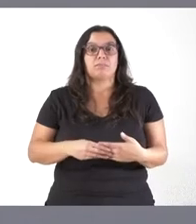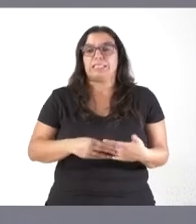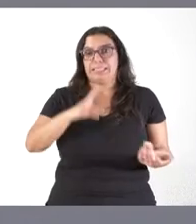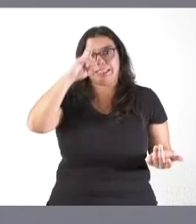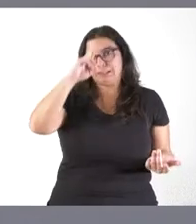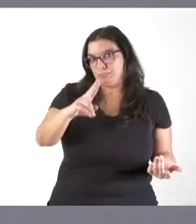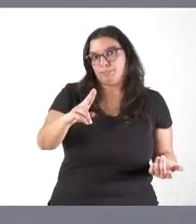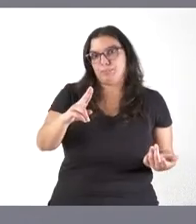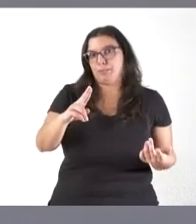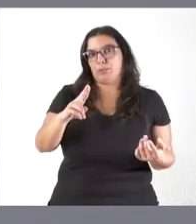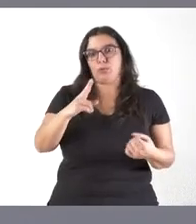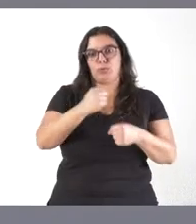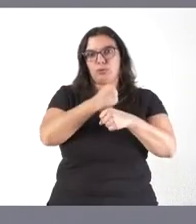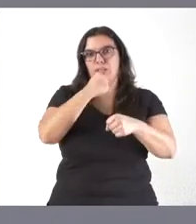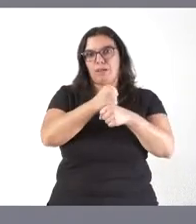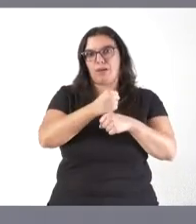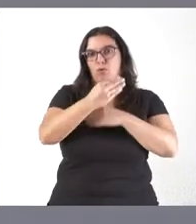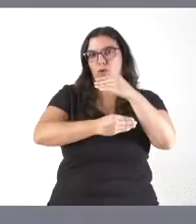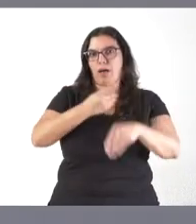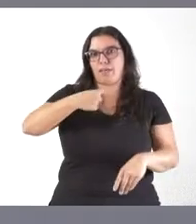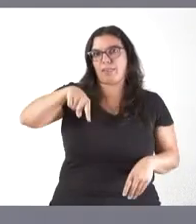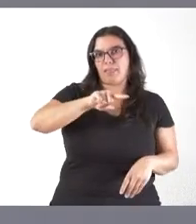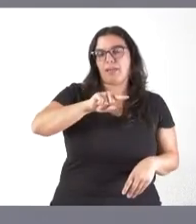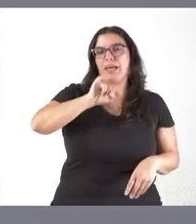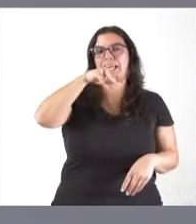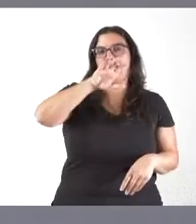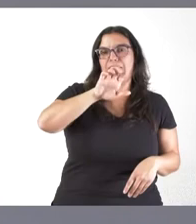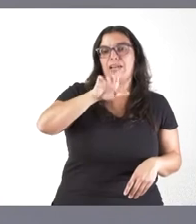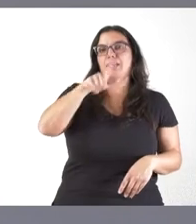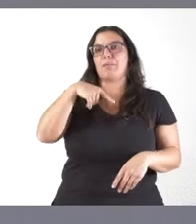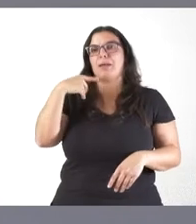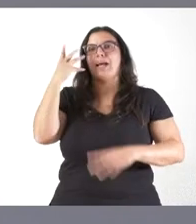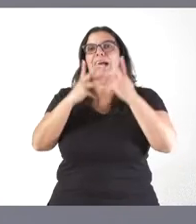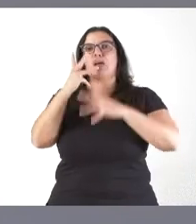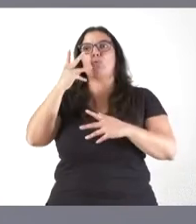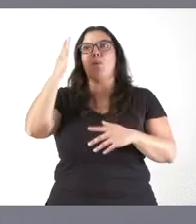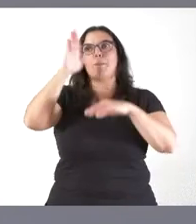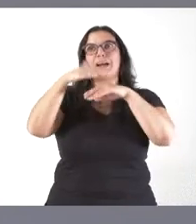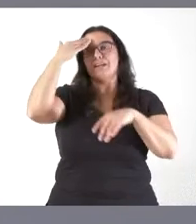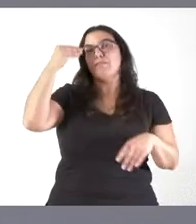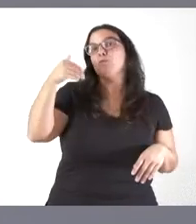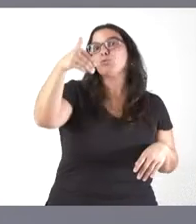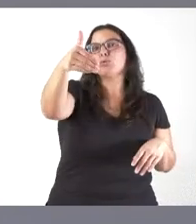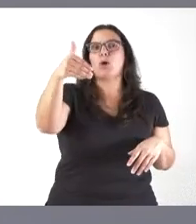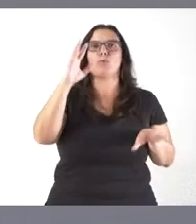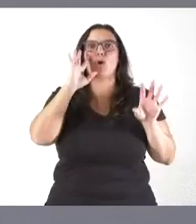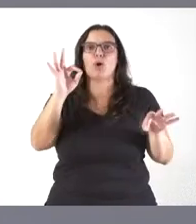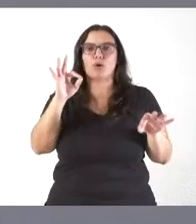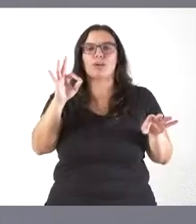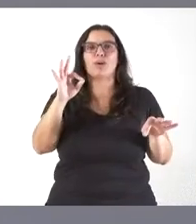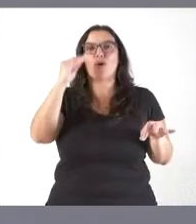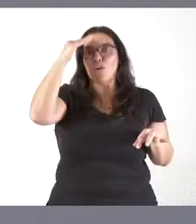al trabajo que realiza el INE y a las proyecciones que formula son proyecciones lógicamente en ausencia